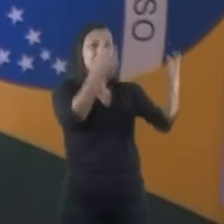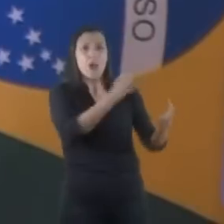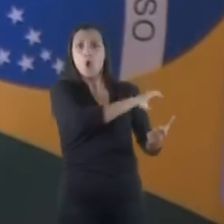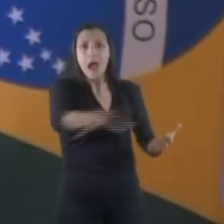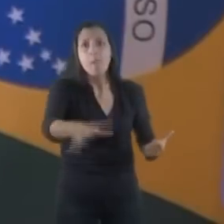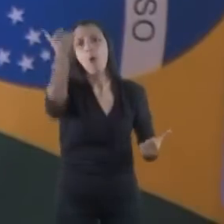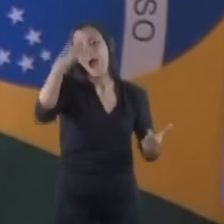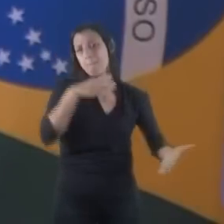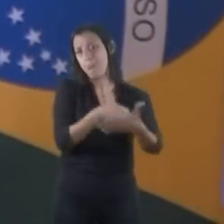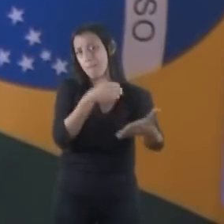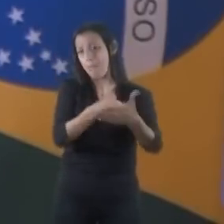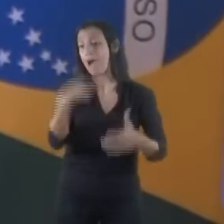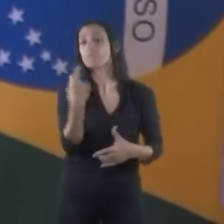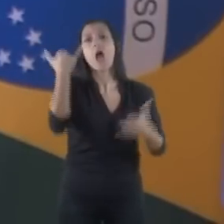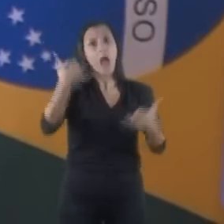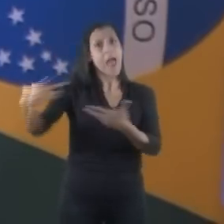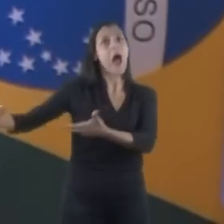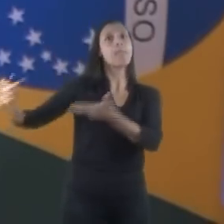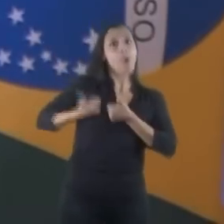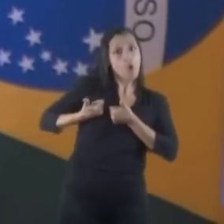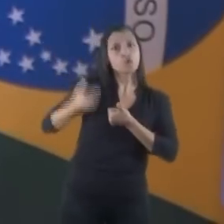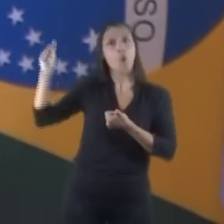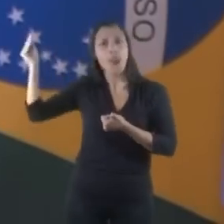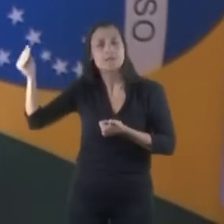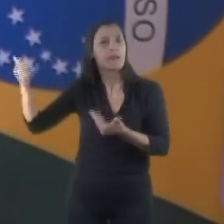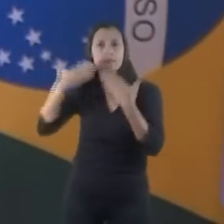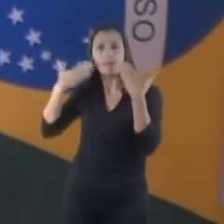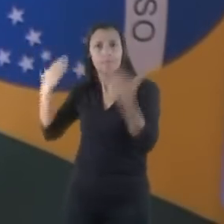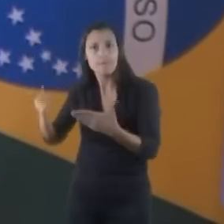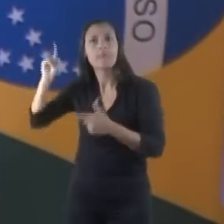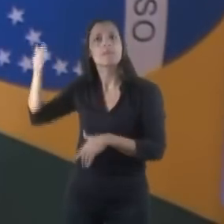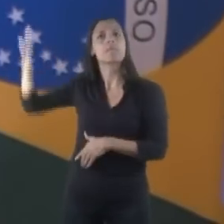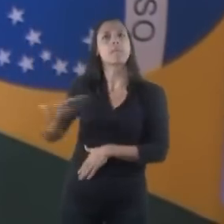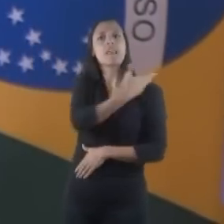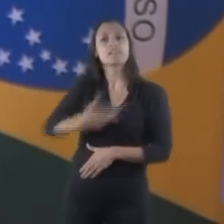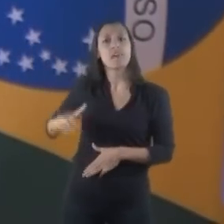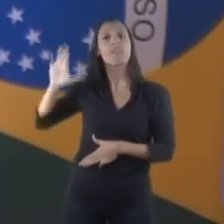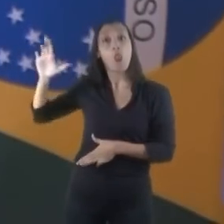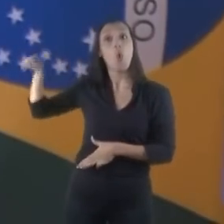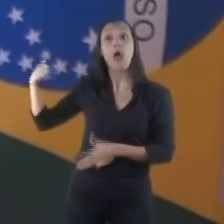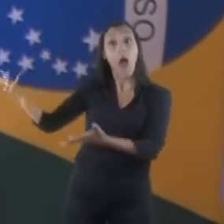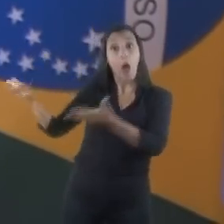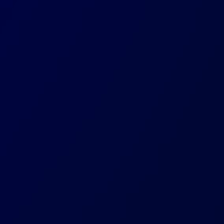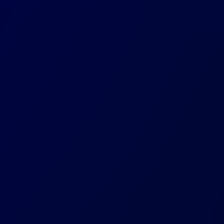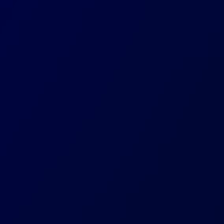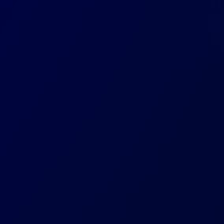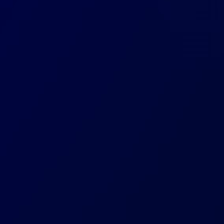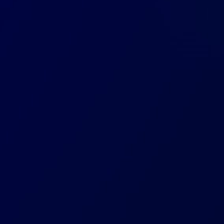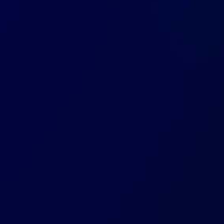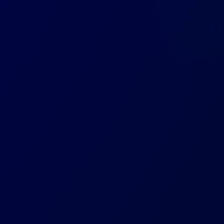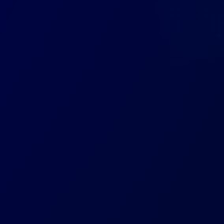ahora podemos contar con el apoyo de Brasil, el apoyo decidido del presidente Lula, es para nosotros muy importante.